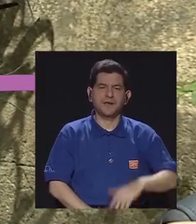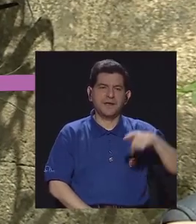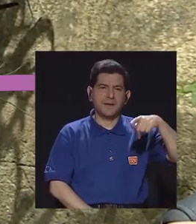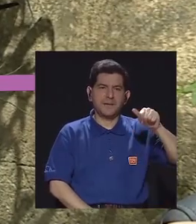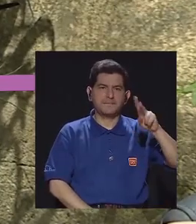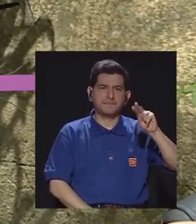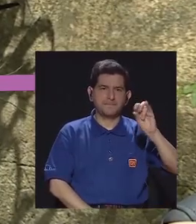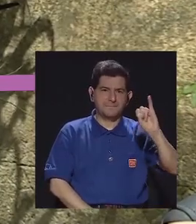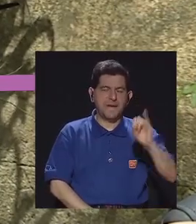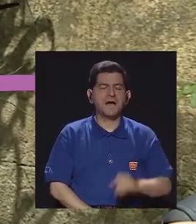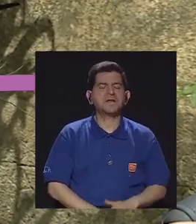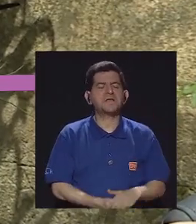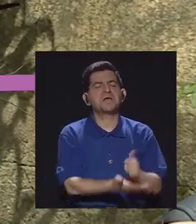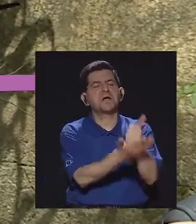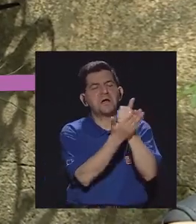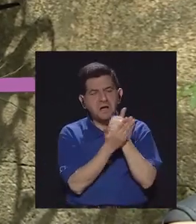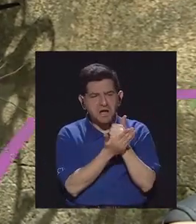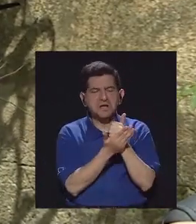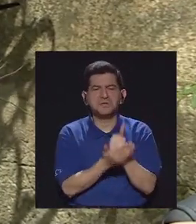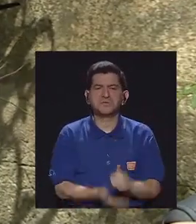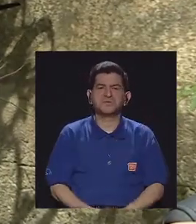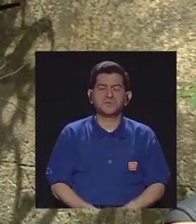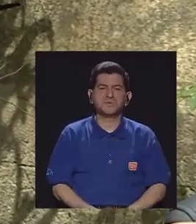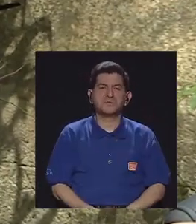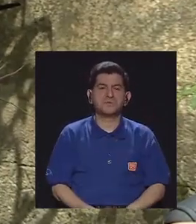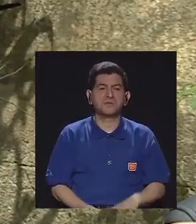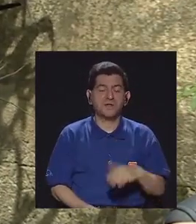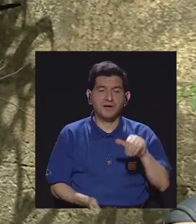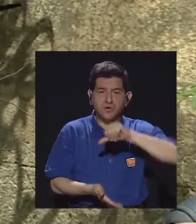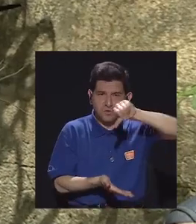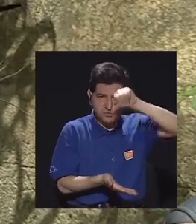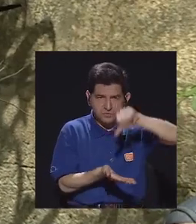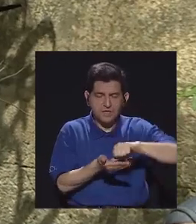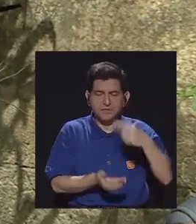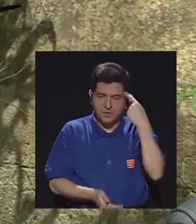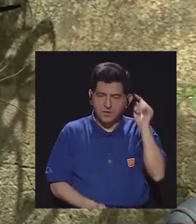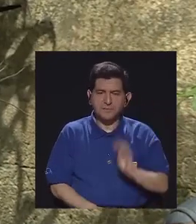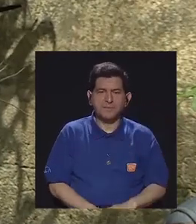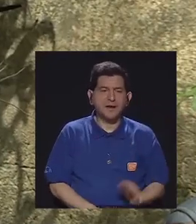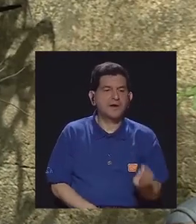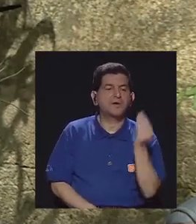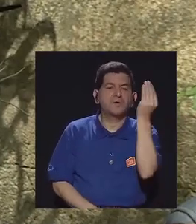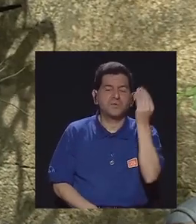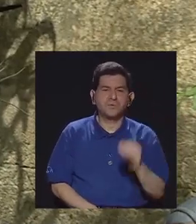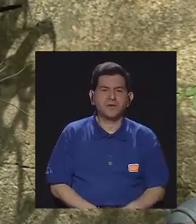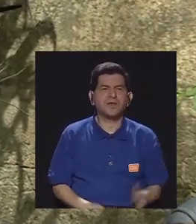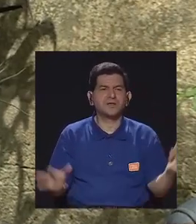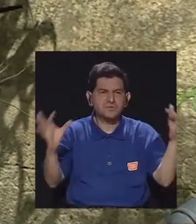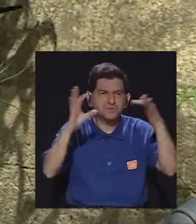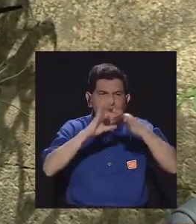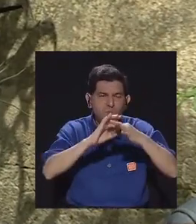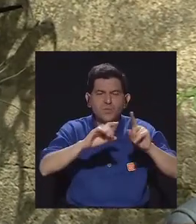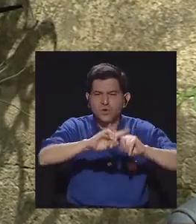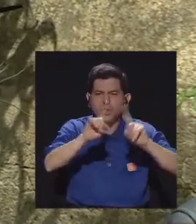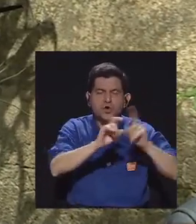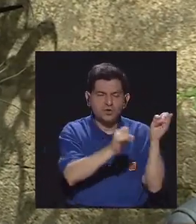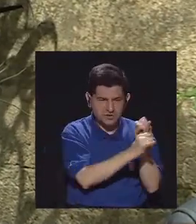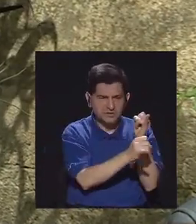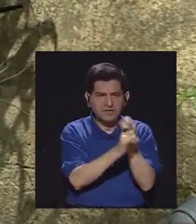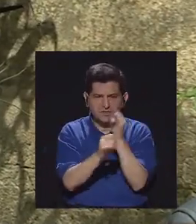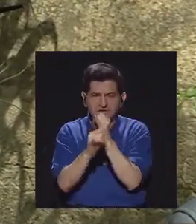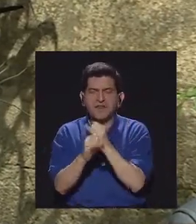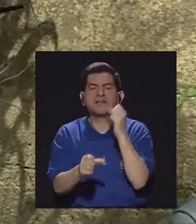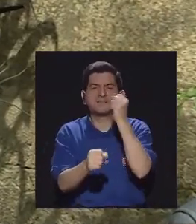PANI nos colabora, ¿verdad?, con lo que es el centro de menores. Entonces sí hay una articulación de varias